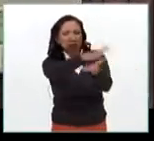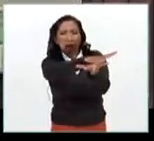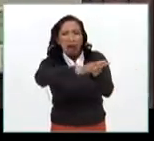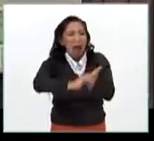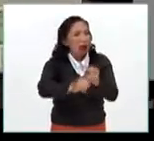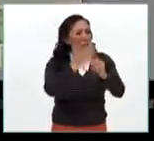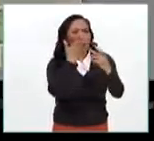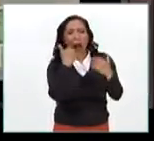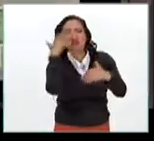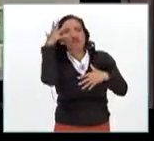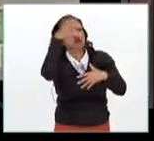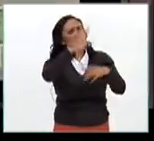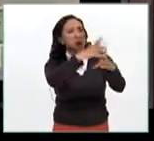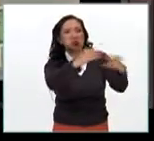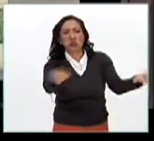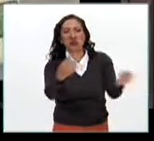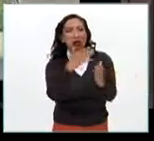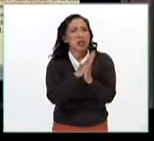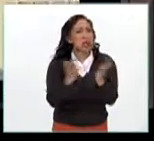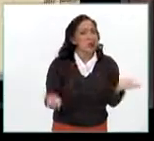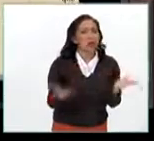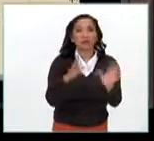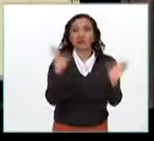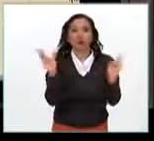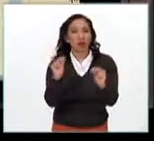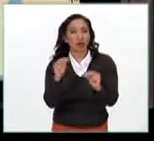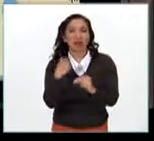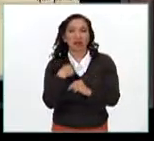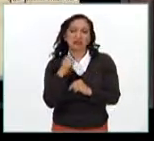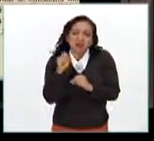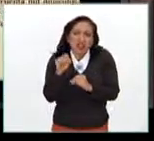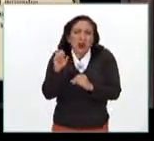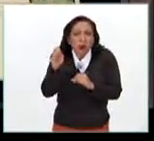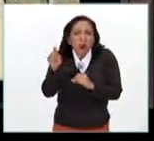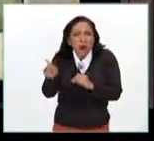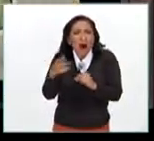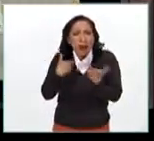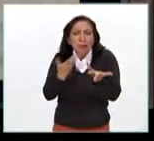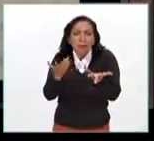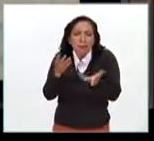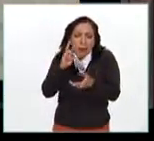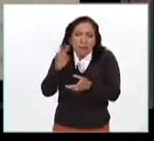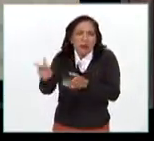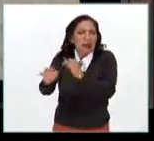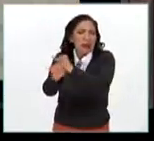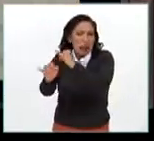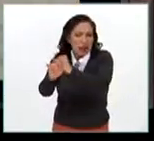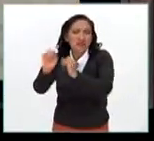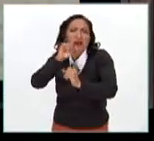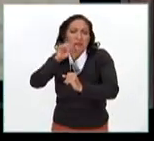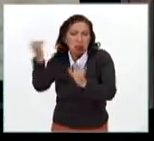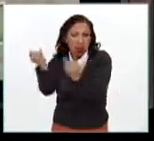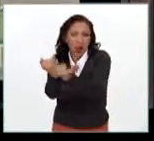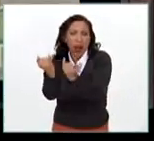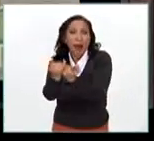los libros, y oh my God. Y nosotros, bueno, dijimos, sí, vamos a entrarle a todo lo digital.